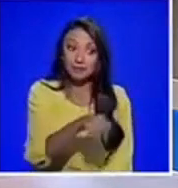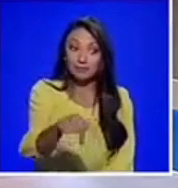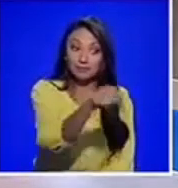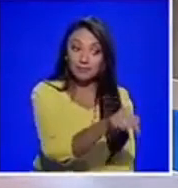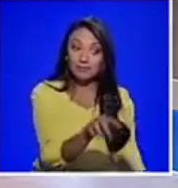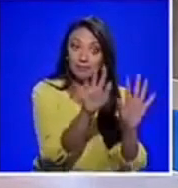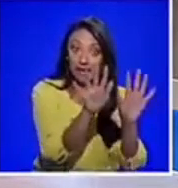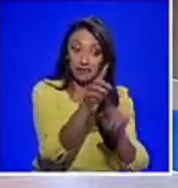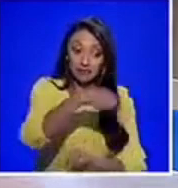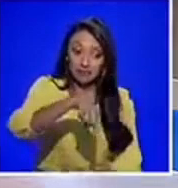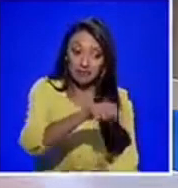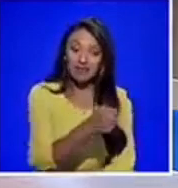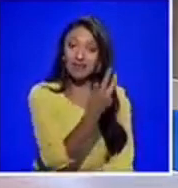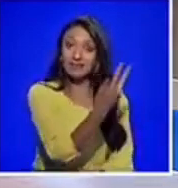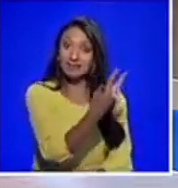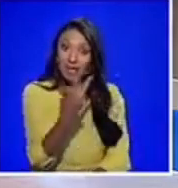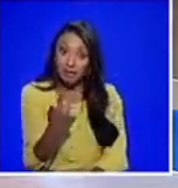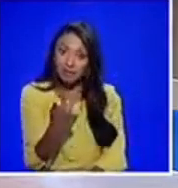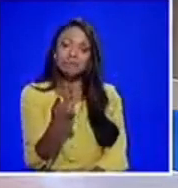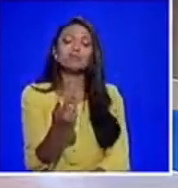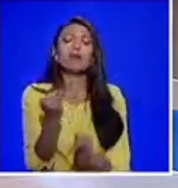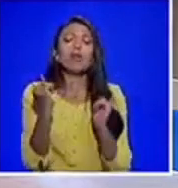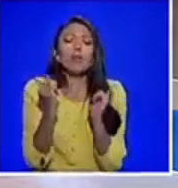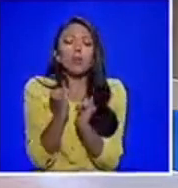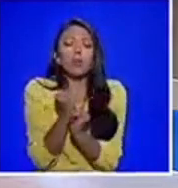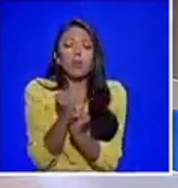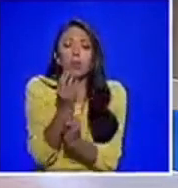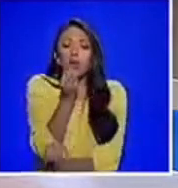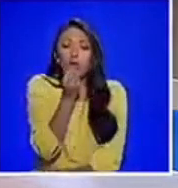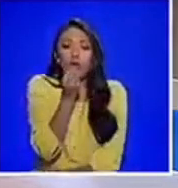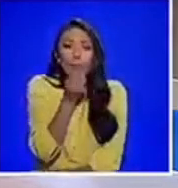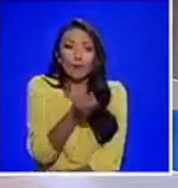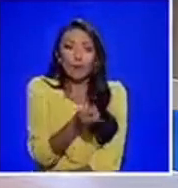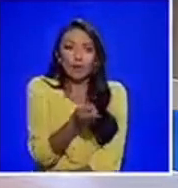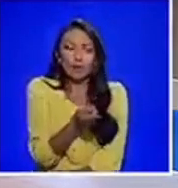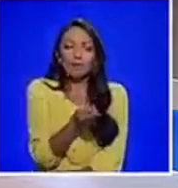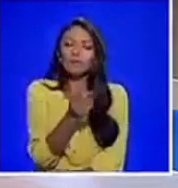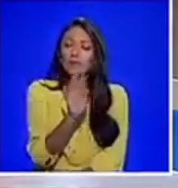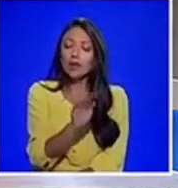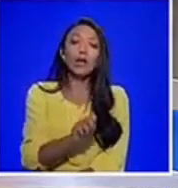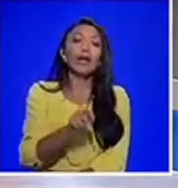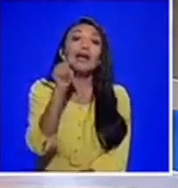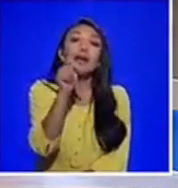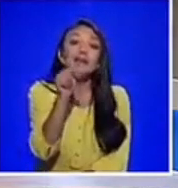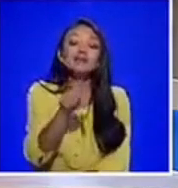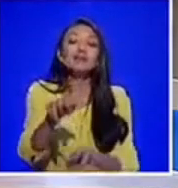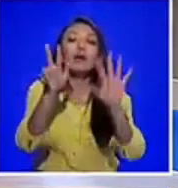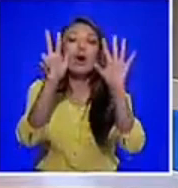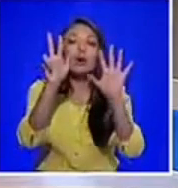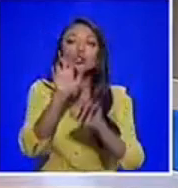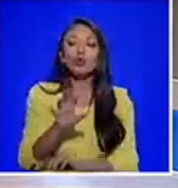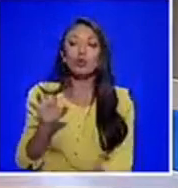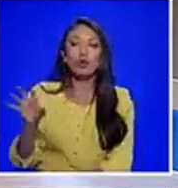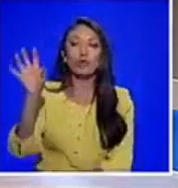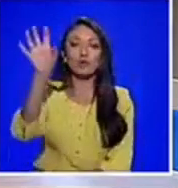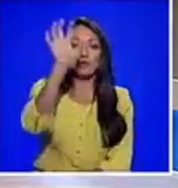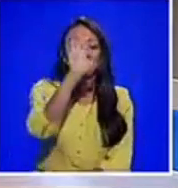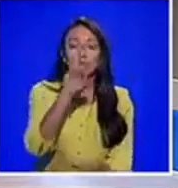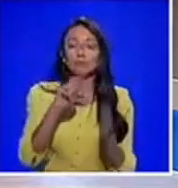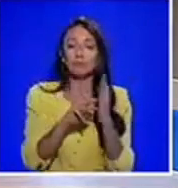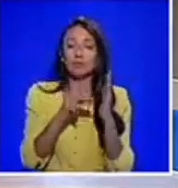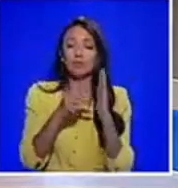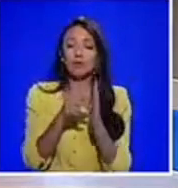8 meses, el gobierno inició una campaña que busca combatir este problema, que se concentra en 8 provincias que agrupan el 70% de